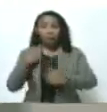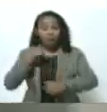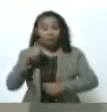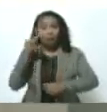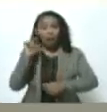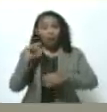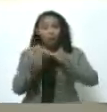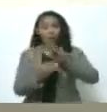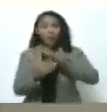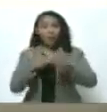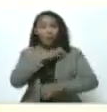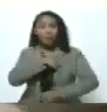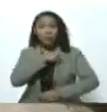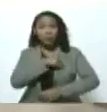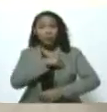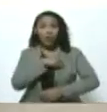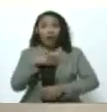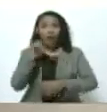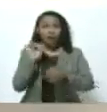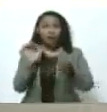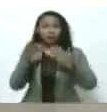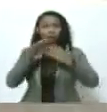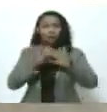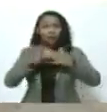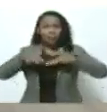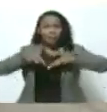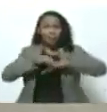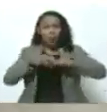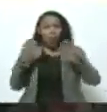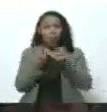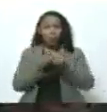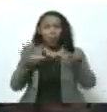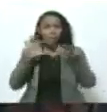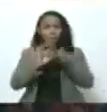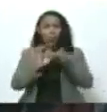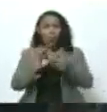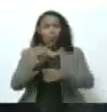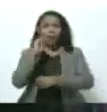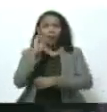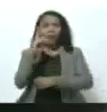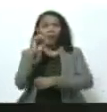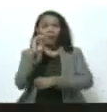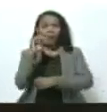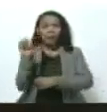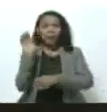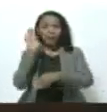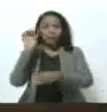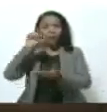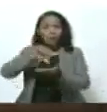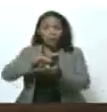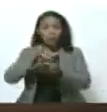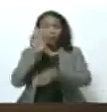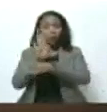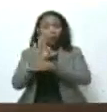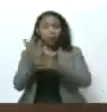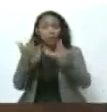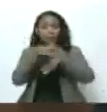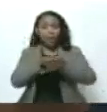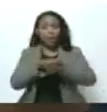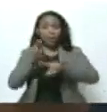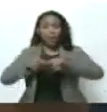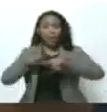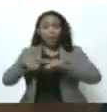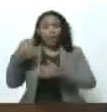base de misiones, estamos muy casados con IDENA. IDENA es el Centro de Protección Integral de Niños con Derechos